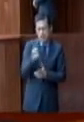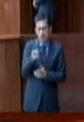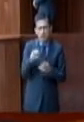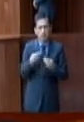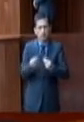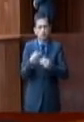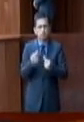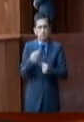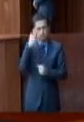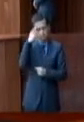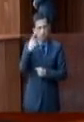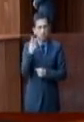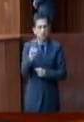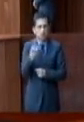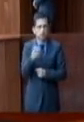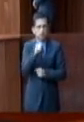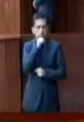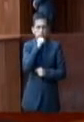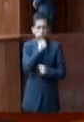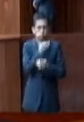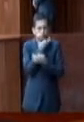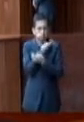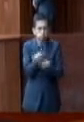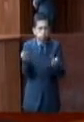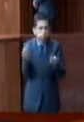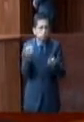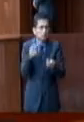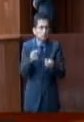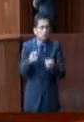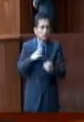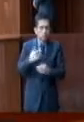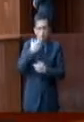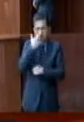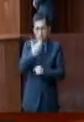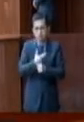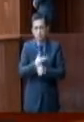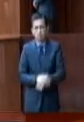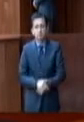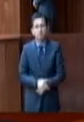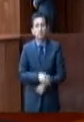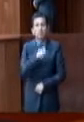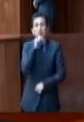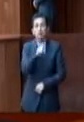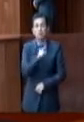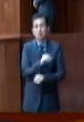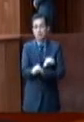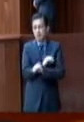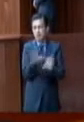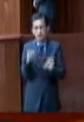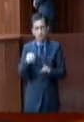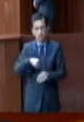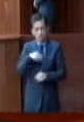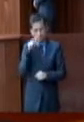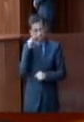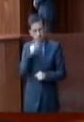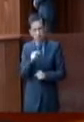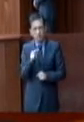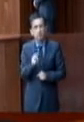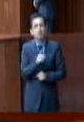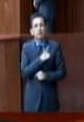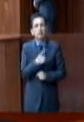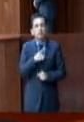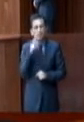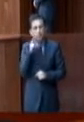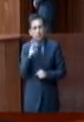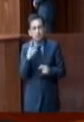todo lo de lo que tiene que ver con con el comunicado justo y precisamente y por supuesto que lo vemos y lo vemos